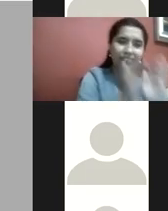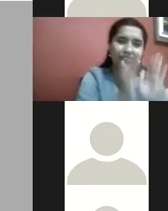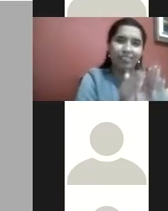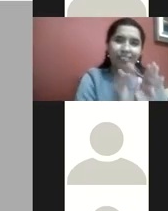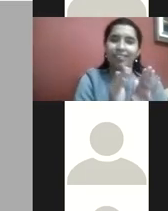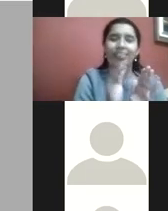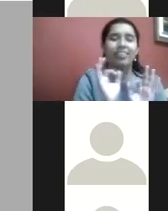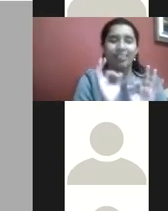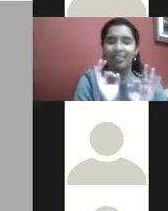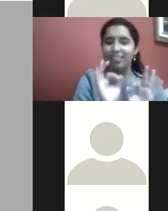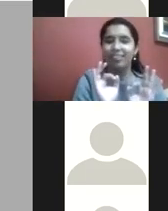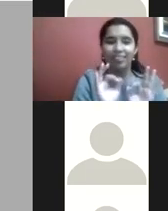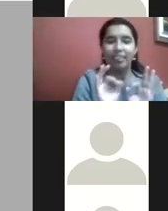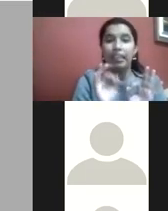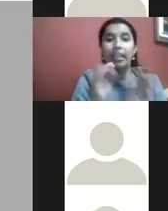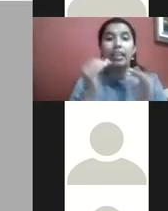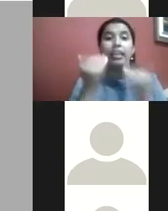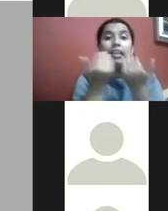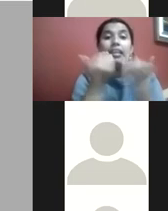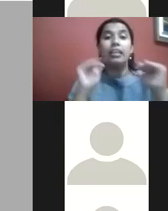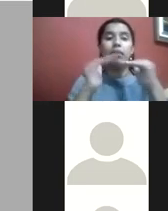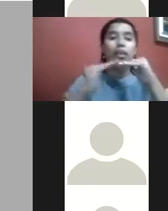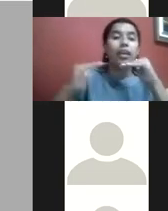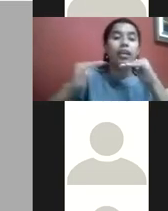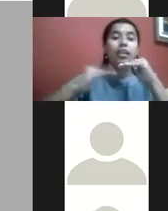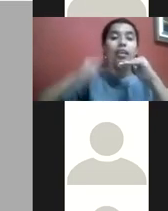en el límite inferior como en el límite superior.